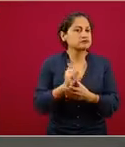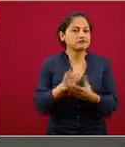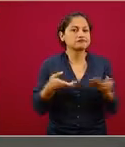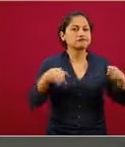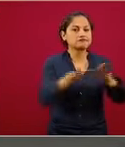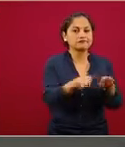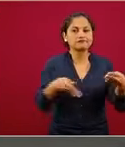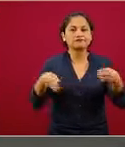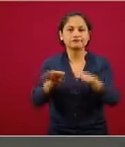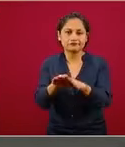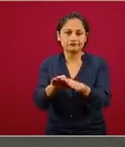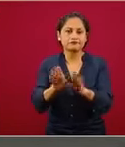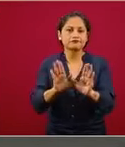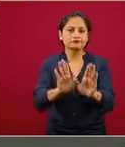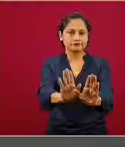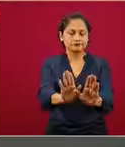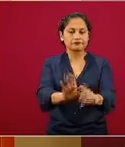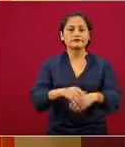lo